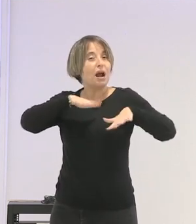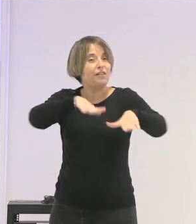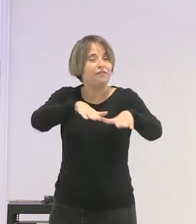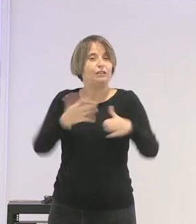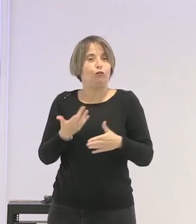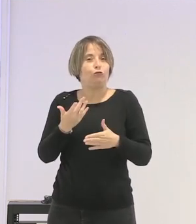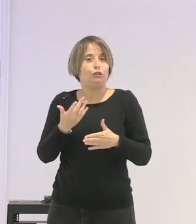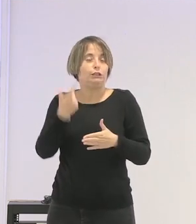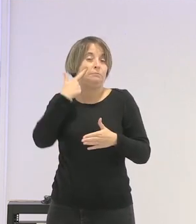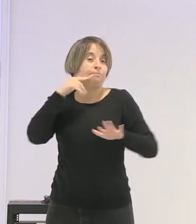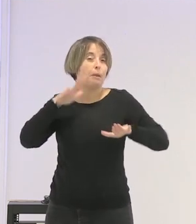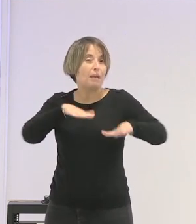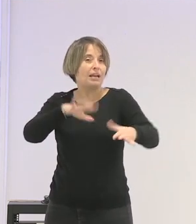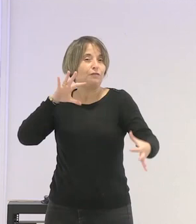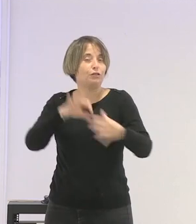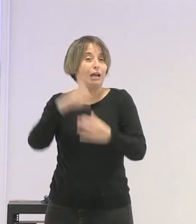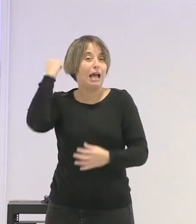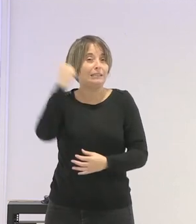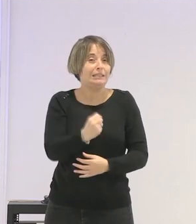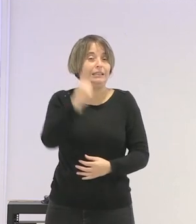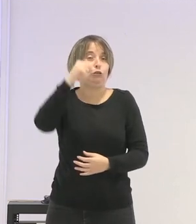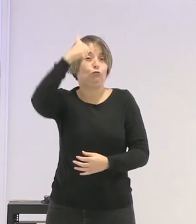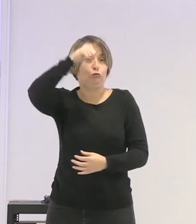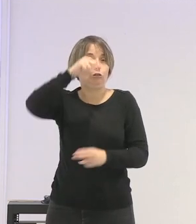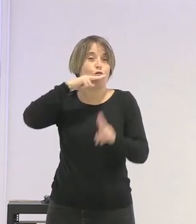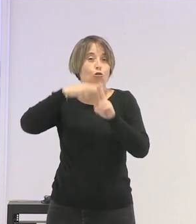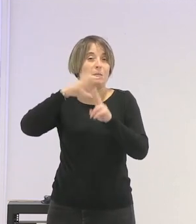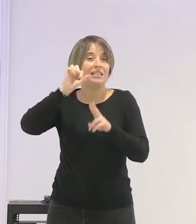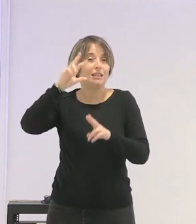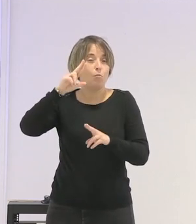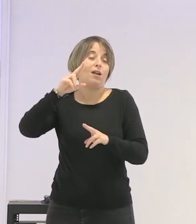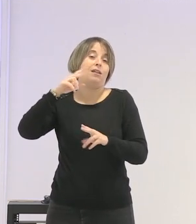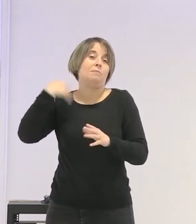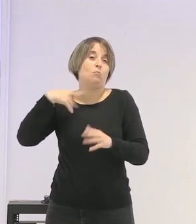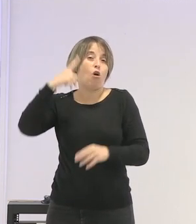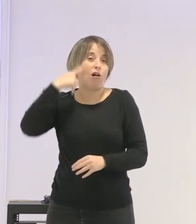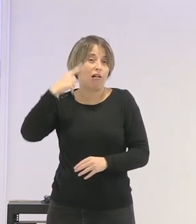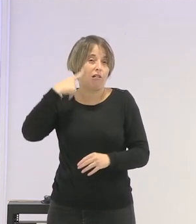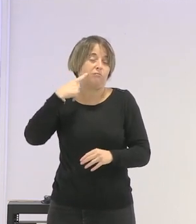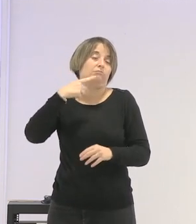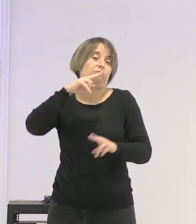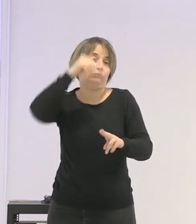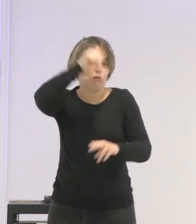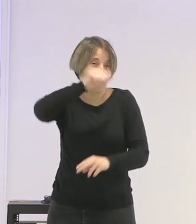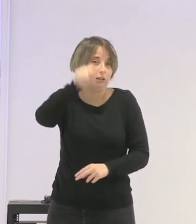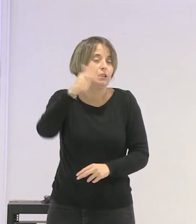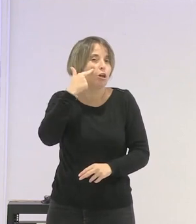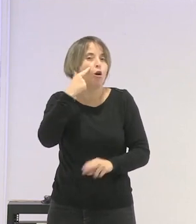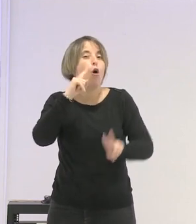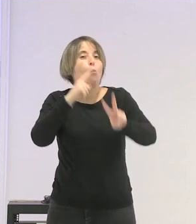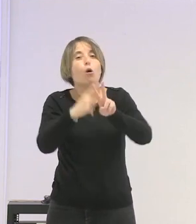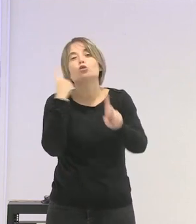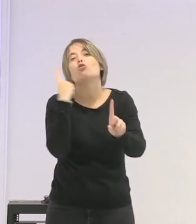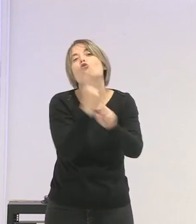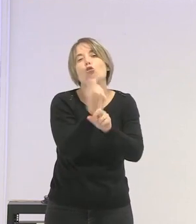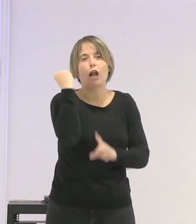produjeron alrededor del asesinato de Samuel, este chico gay. Entonces, bueno, Vox al revés, salía condenando el